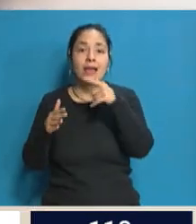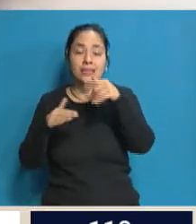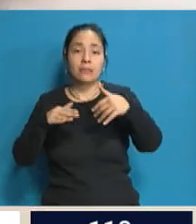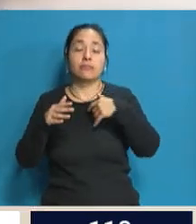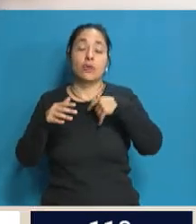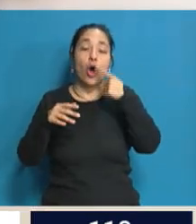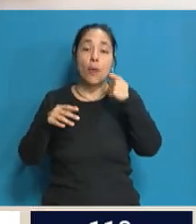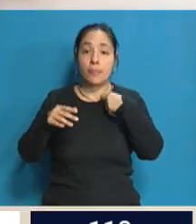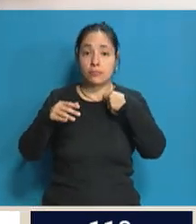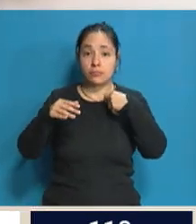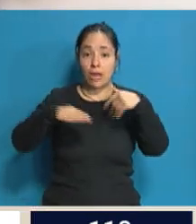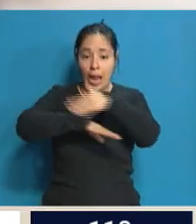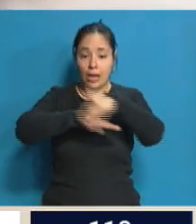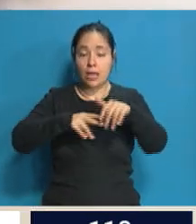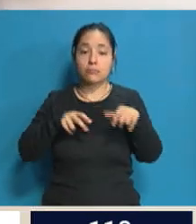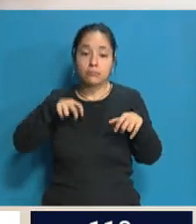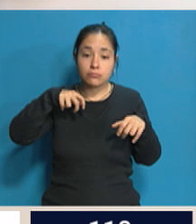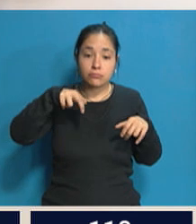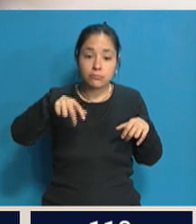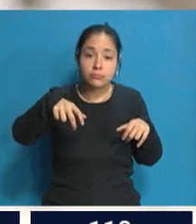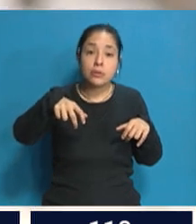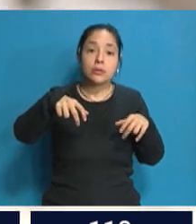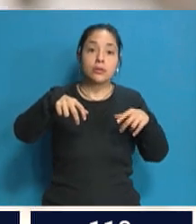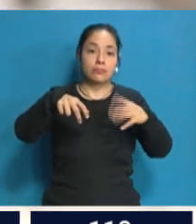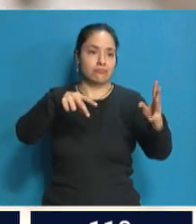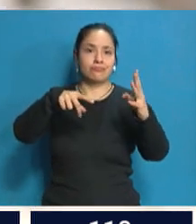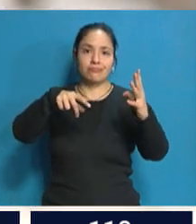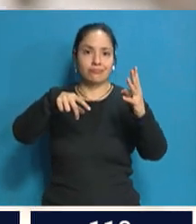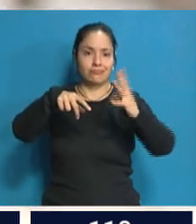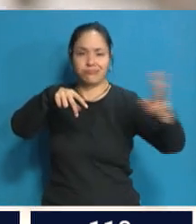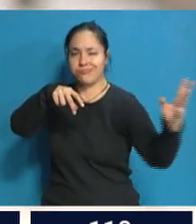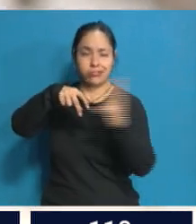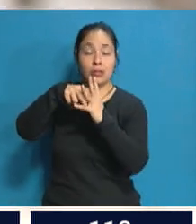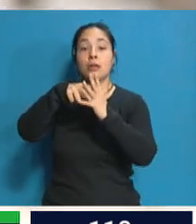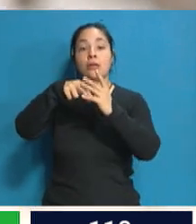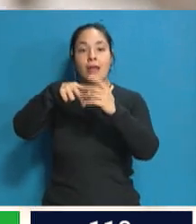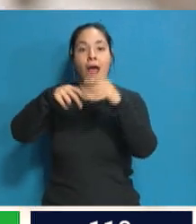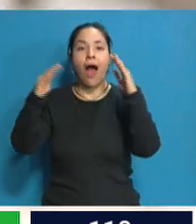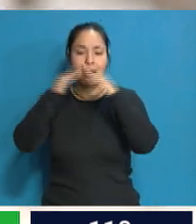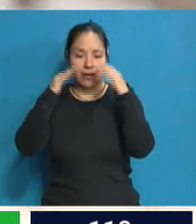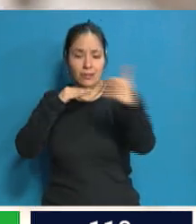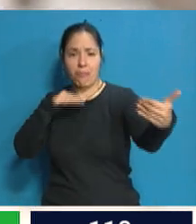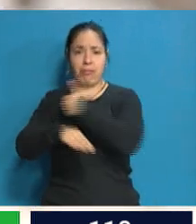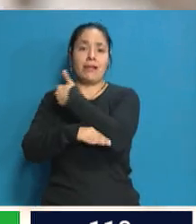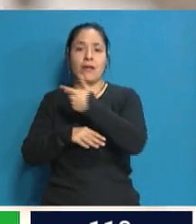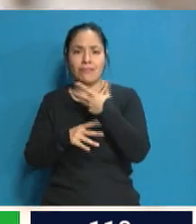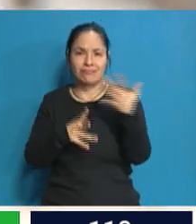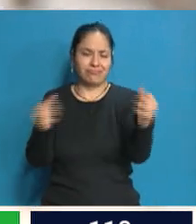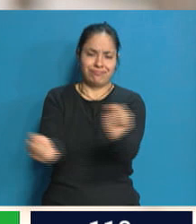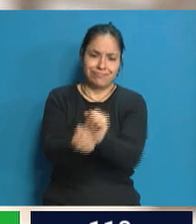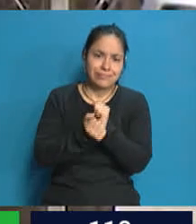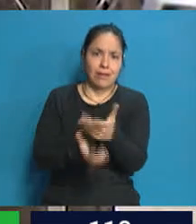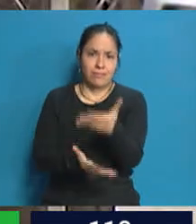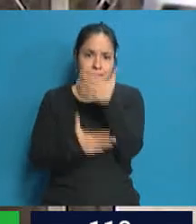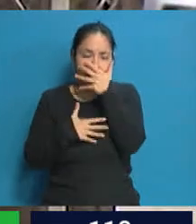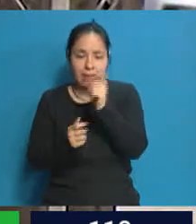ahí, otros dos ingresan a la casa mediante forcejeo, ¿no? Lo maniataron, lo ataron también